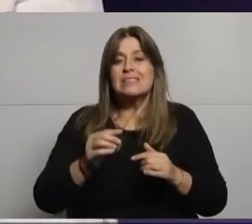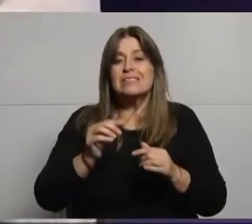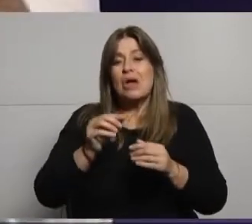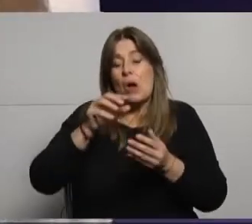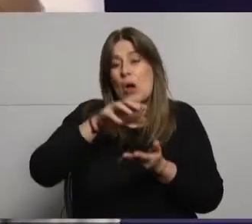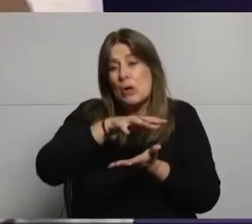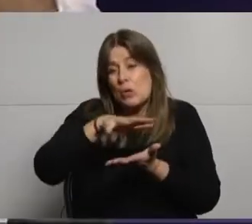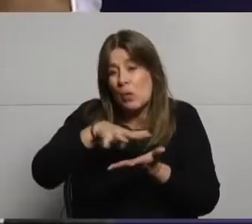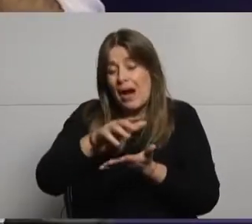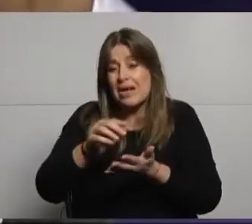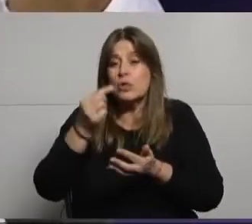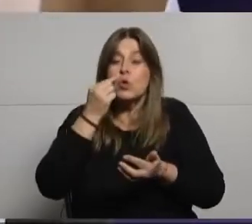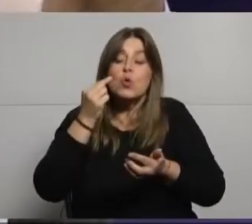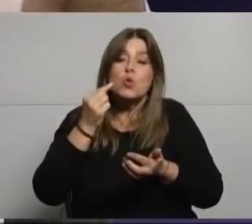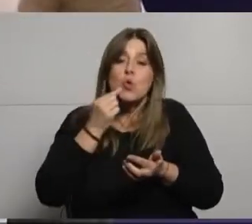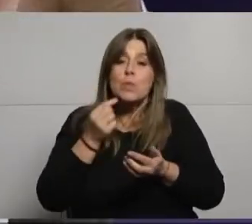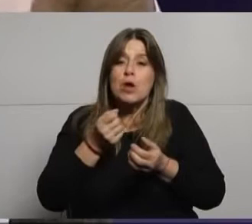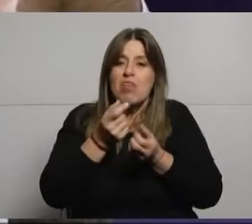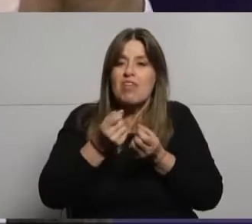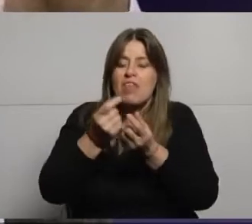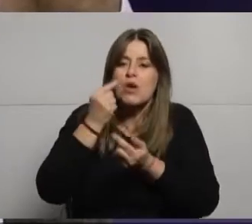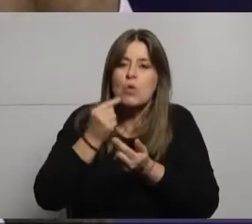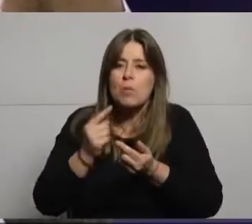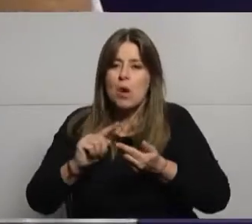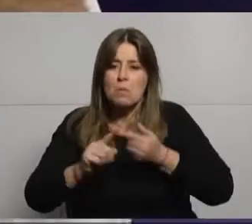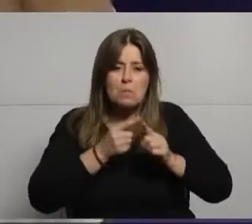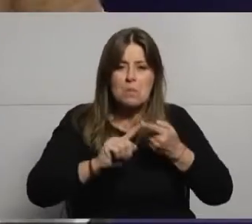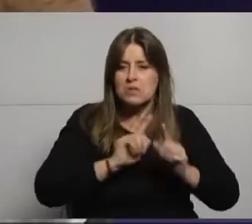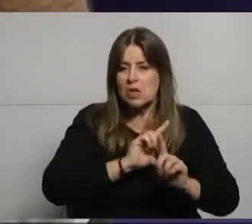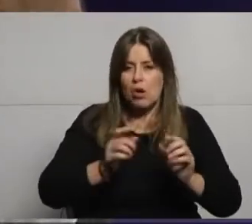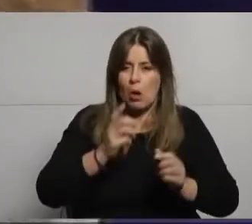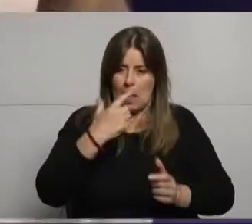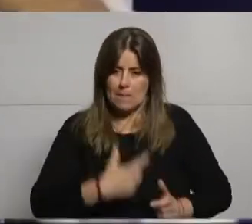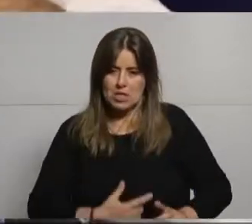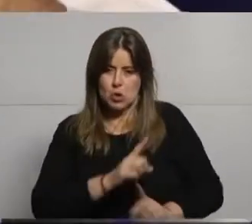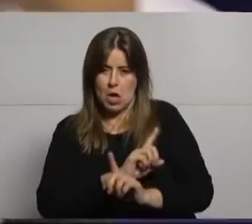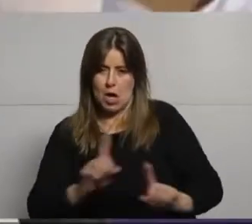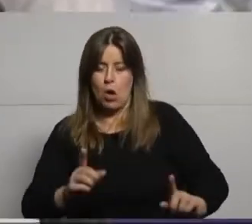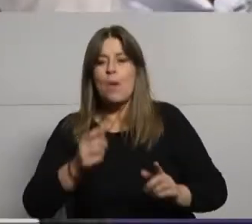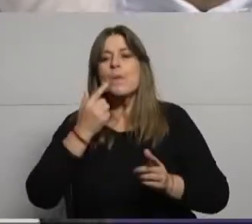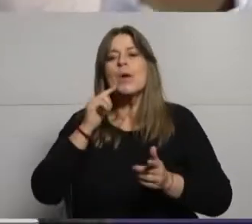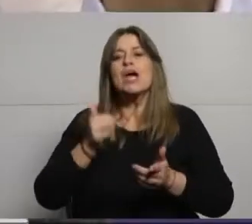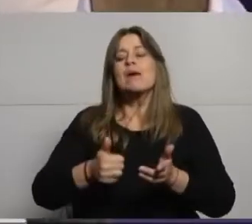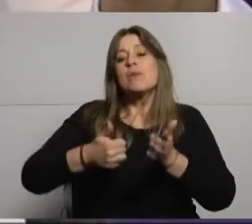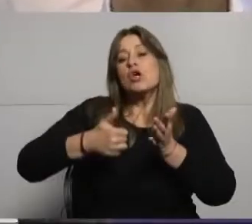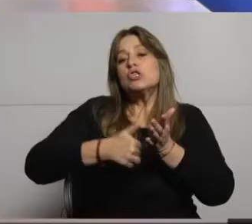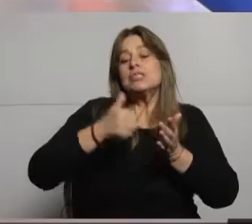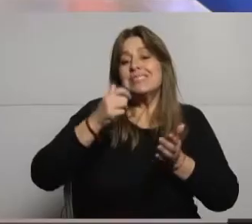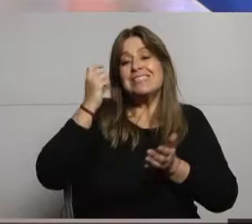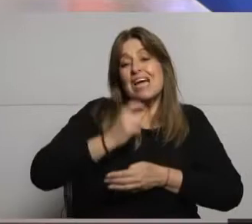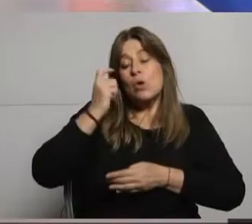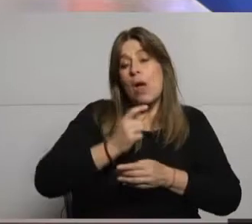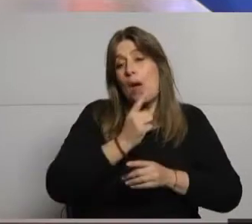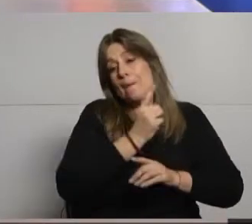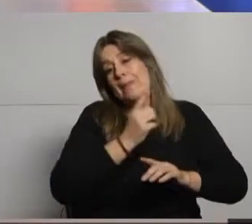dispositivos emiten números, que son números que no tienen ninguna relación con las personas. Mi celular, por ejemplo, emite el 42, el tuyo emite